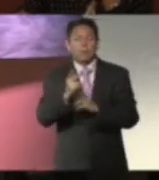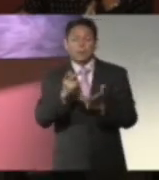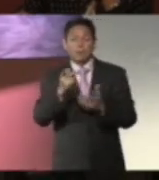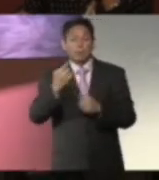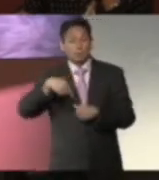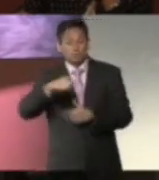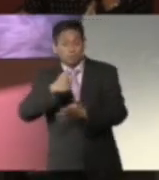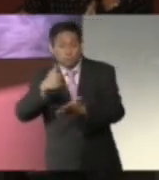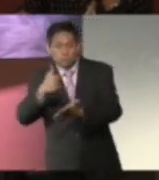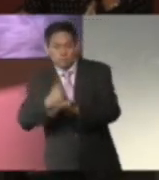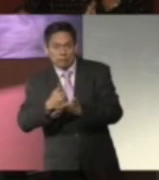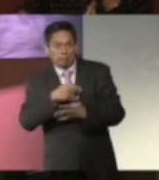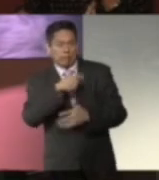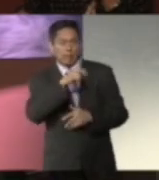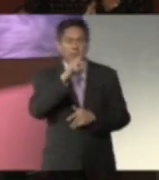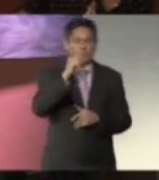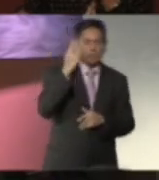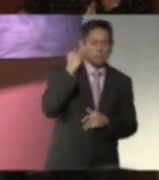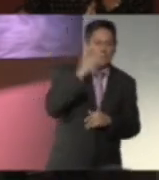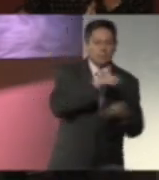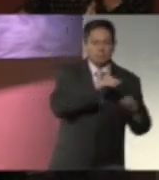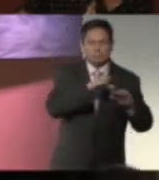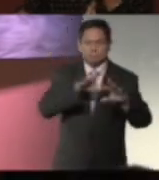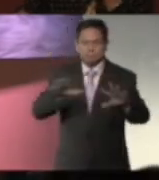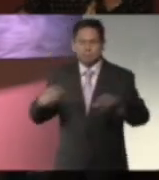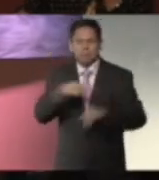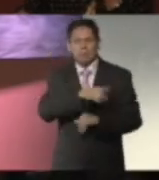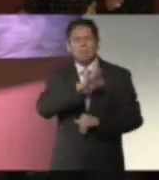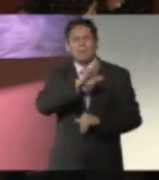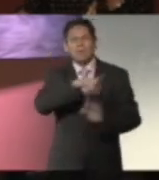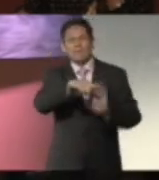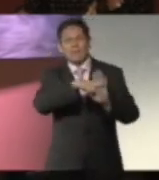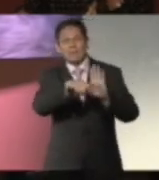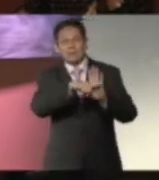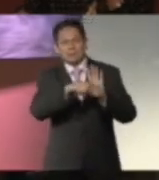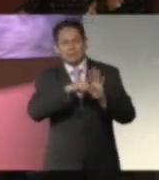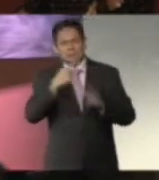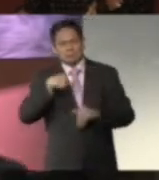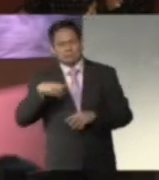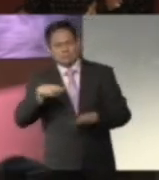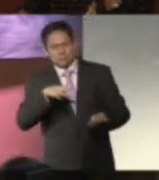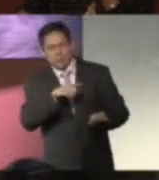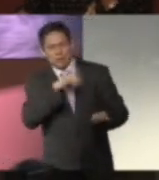son criminalizadas, ¿no? Y ya es solo eso.